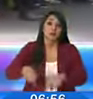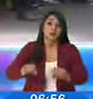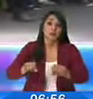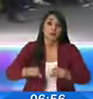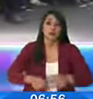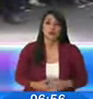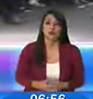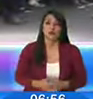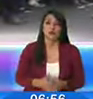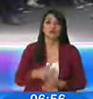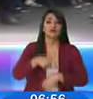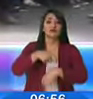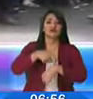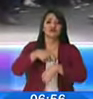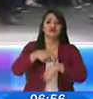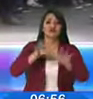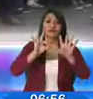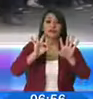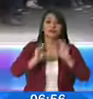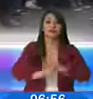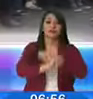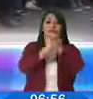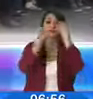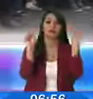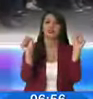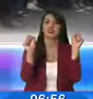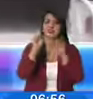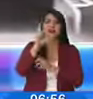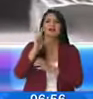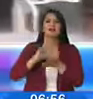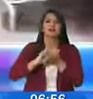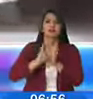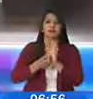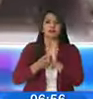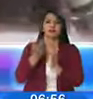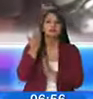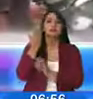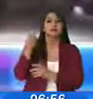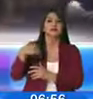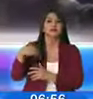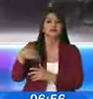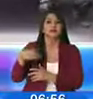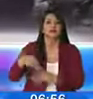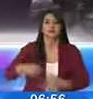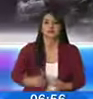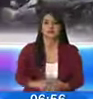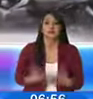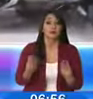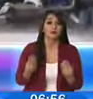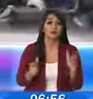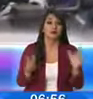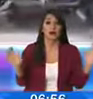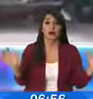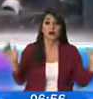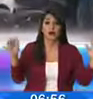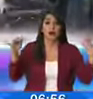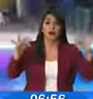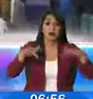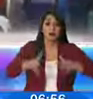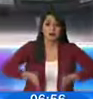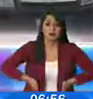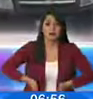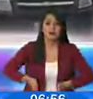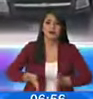ocurrió aproximadamente a las 8 de la mañana con 30 minutos de este día miércoles. Gran cantidad de personas se aglomeraron en la